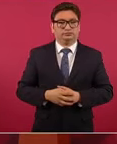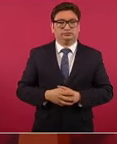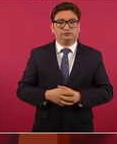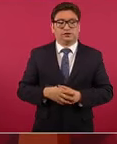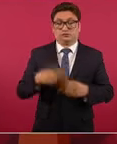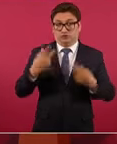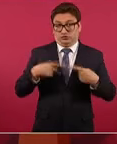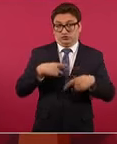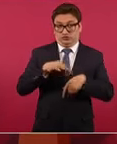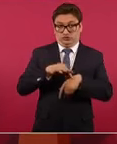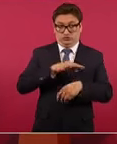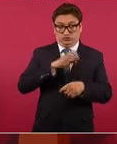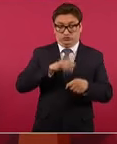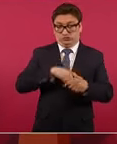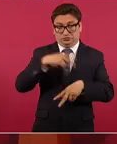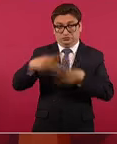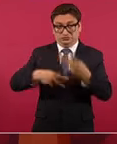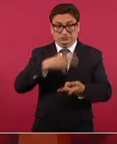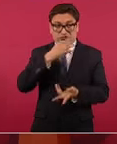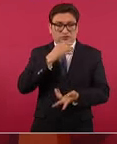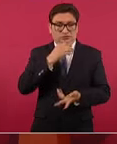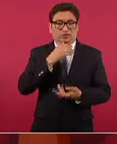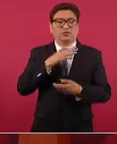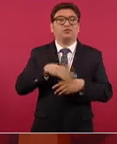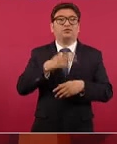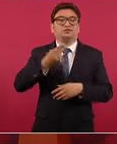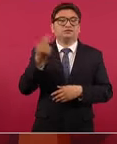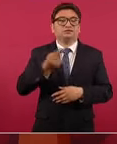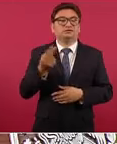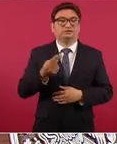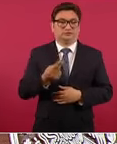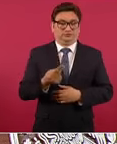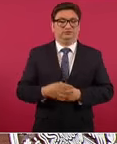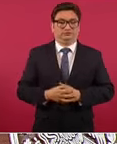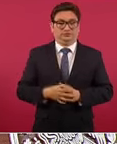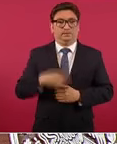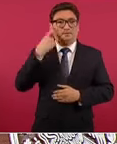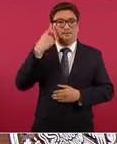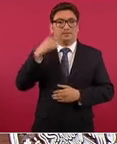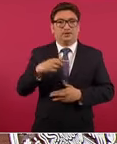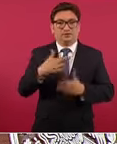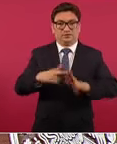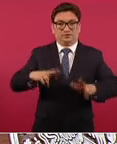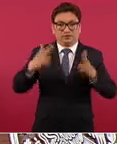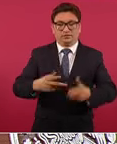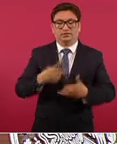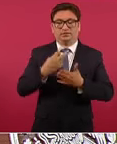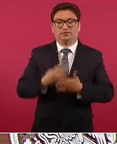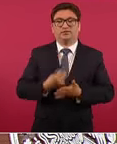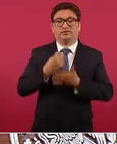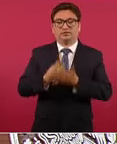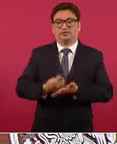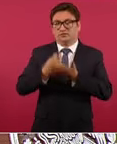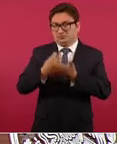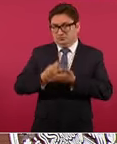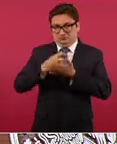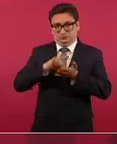especialistas que se requieren para la rehabilitación para las terapias